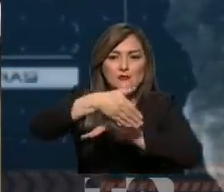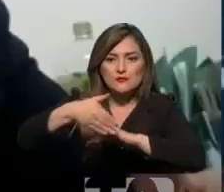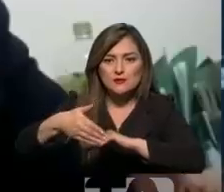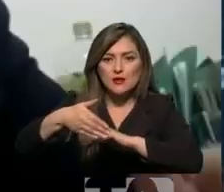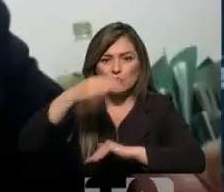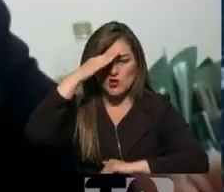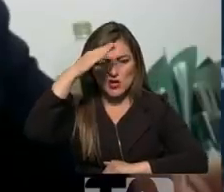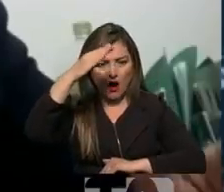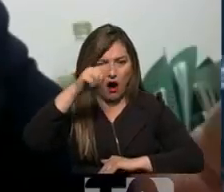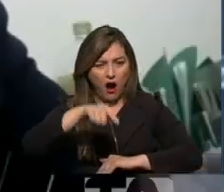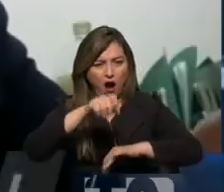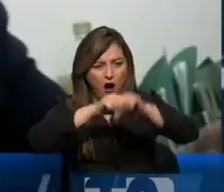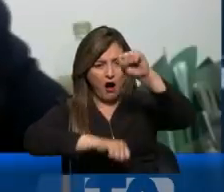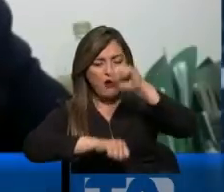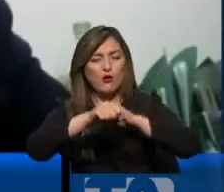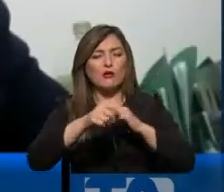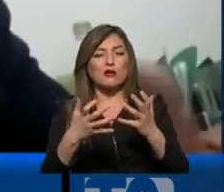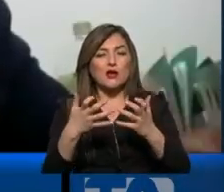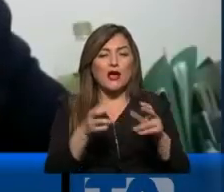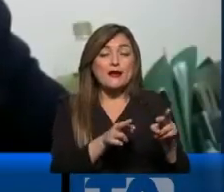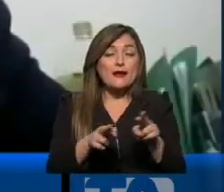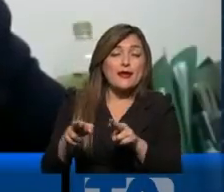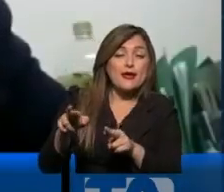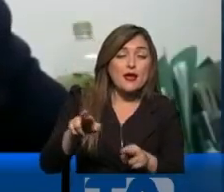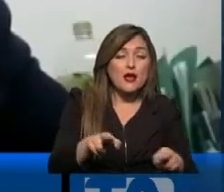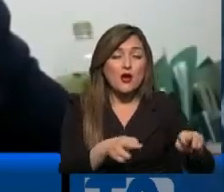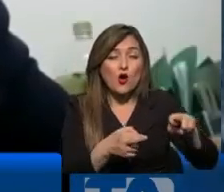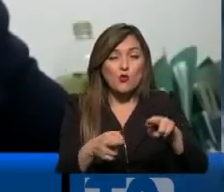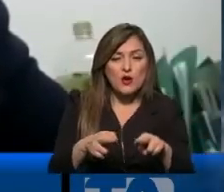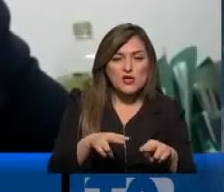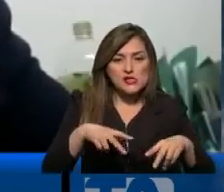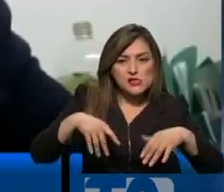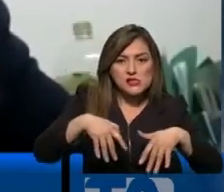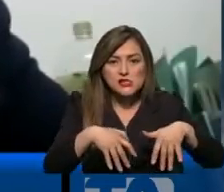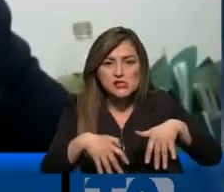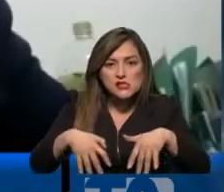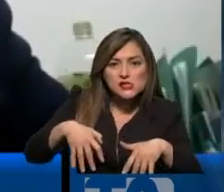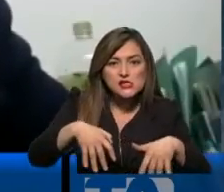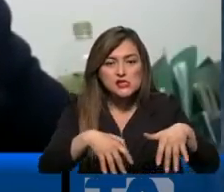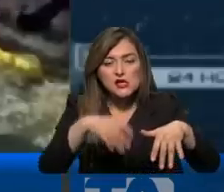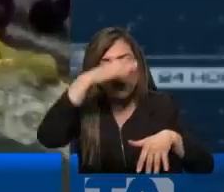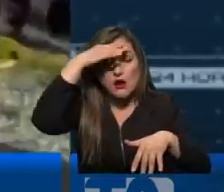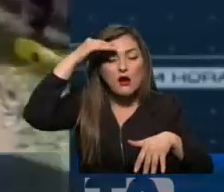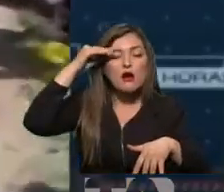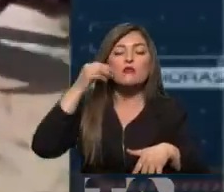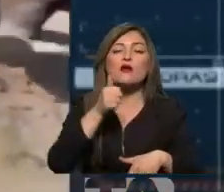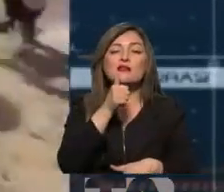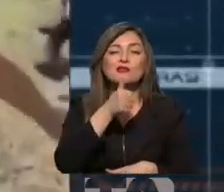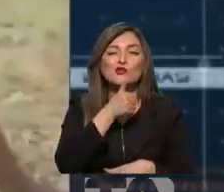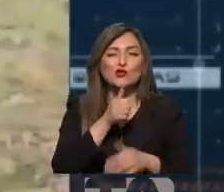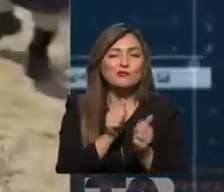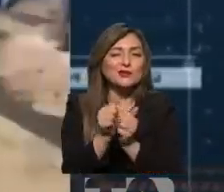con México. Intentando cruzar un río grande, intentando cruzar el desierto de Arizona. Isa María Heredia, 24 horas.